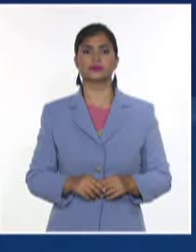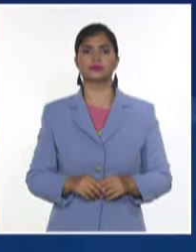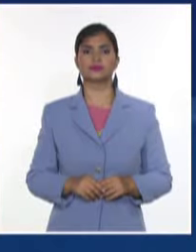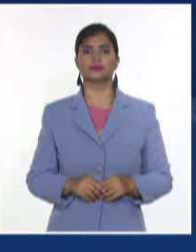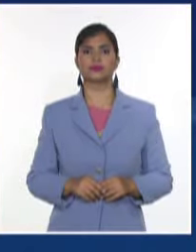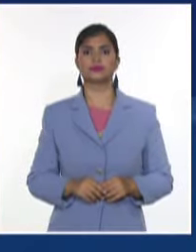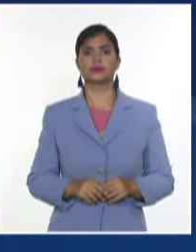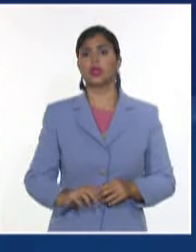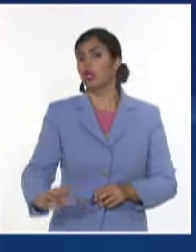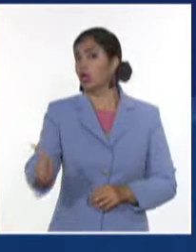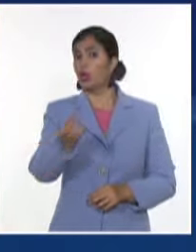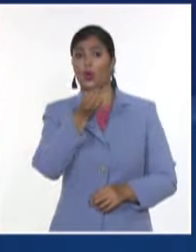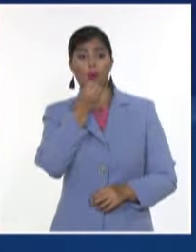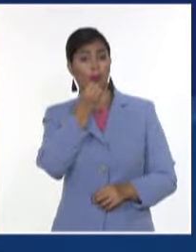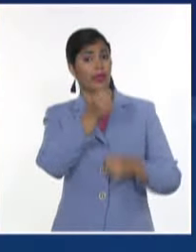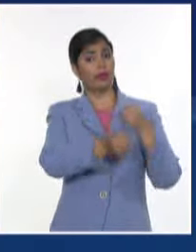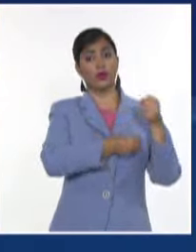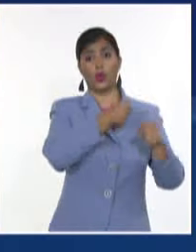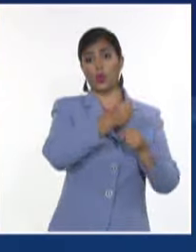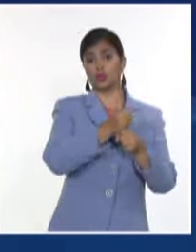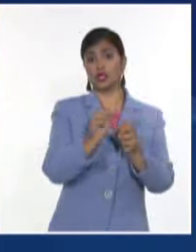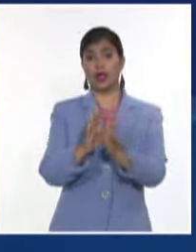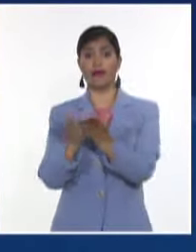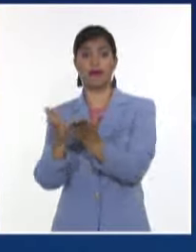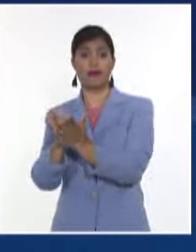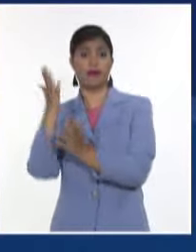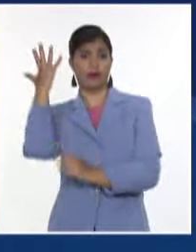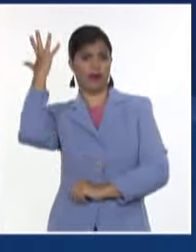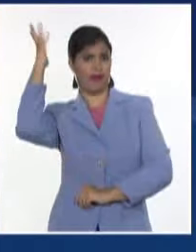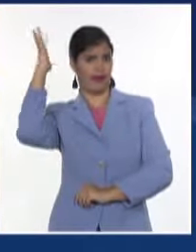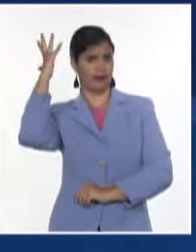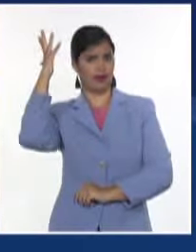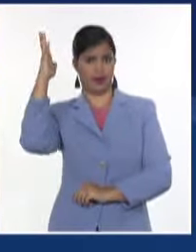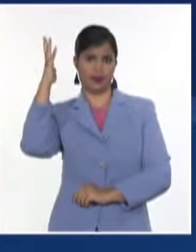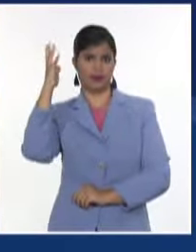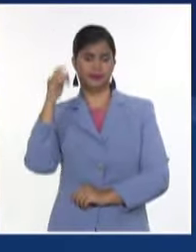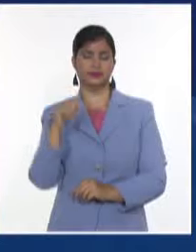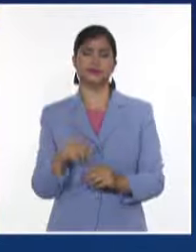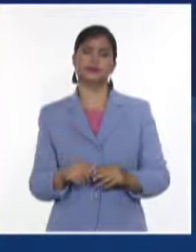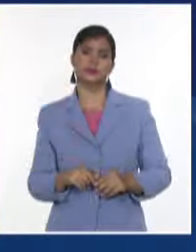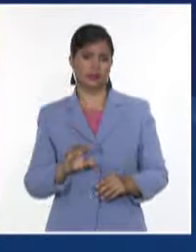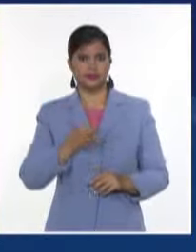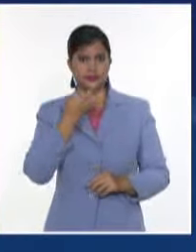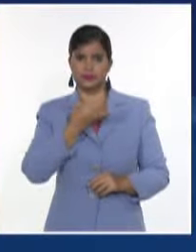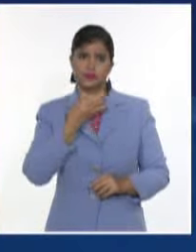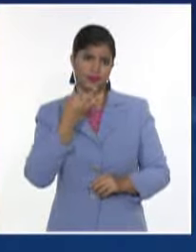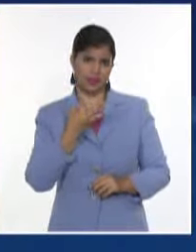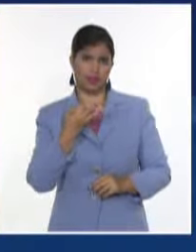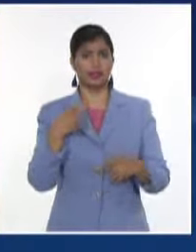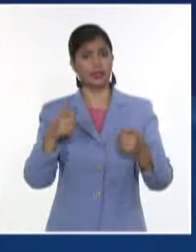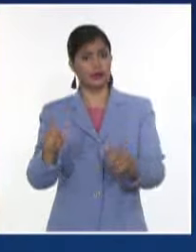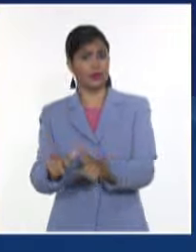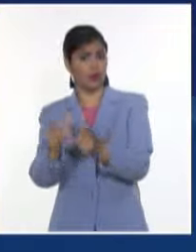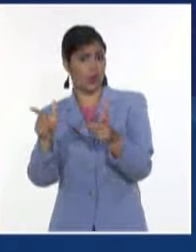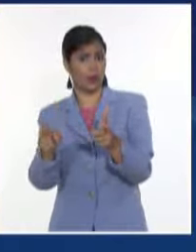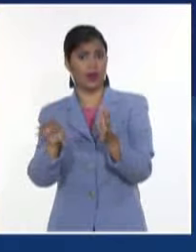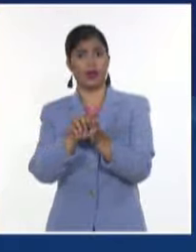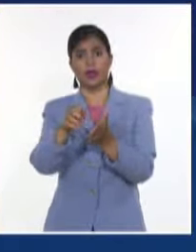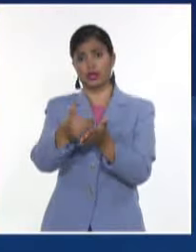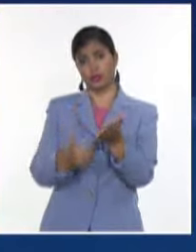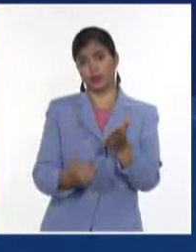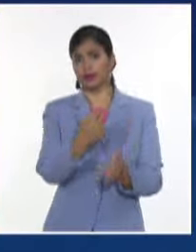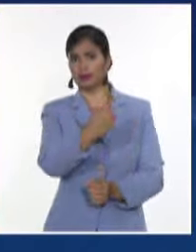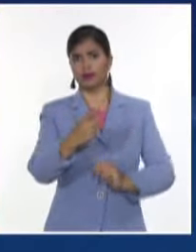de una ciudadanía extranjera. En esto fuimos categóricos y aprobamos por mayoría